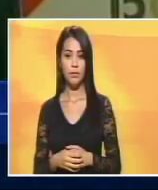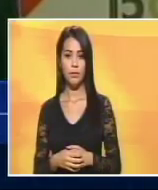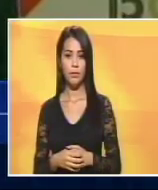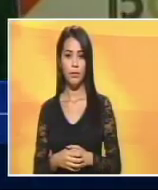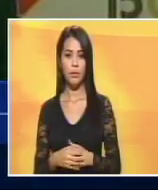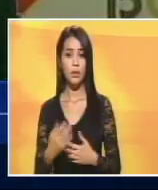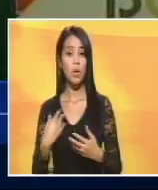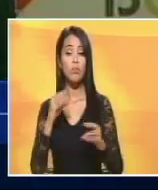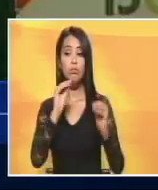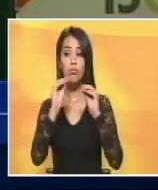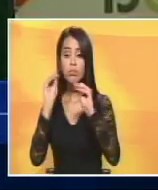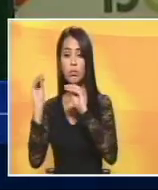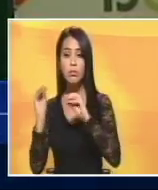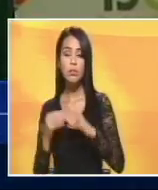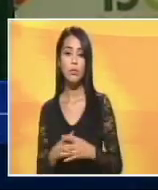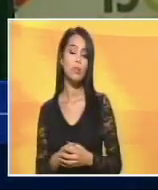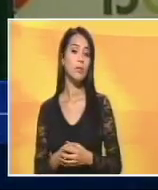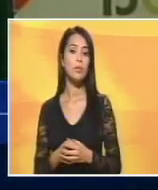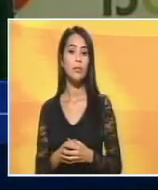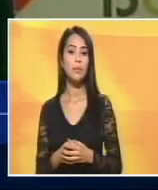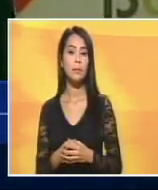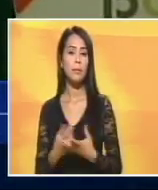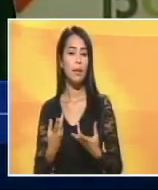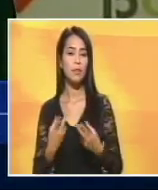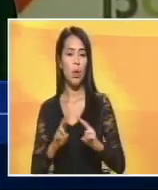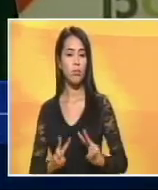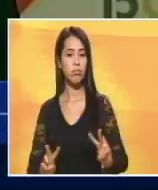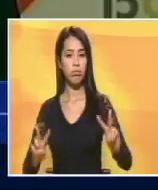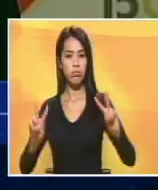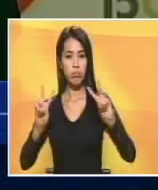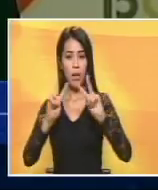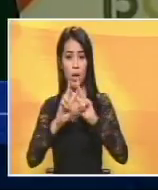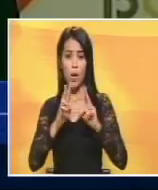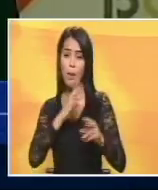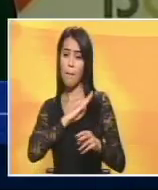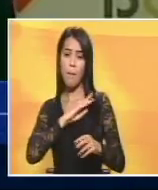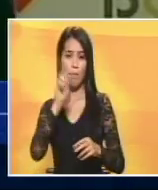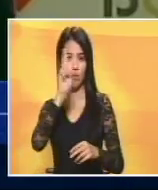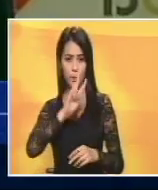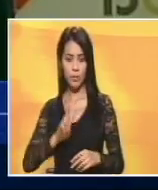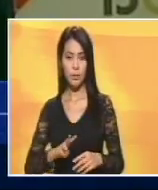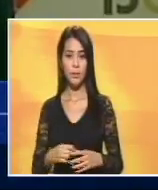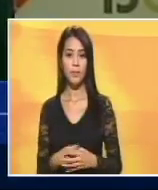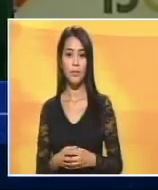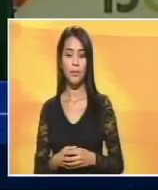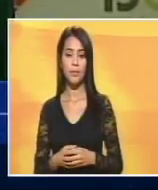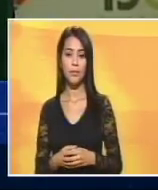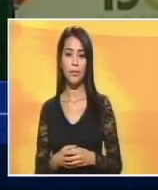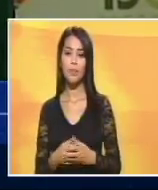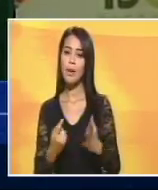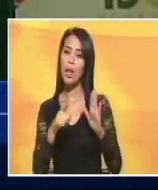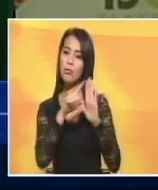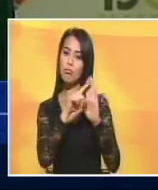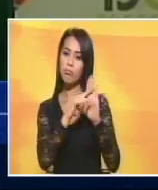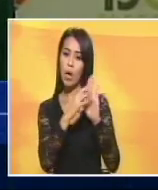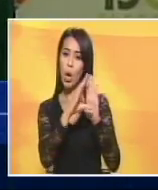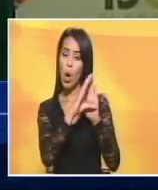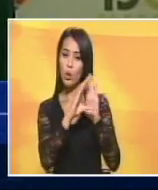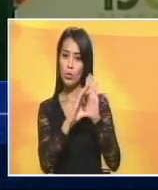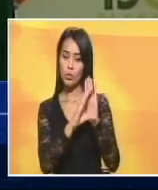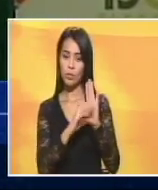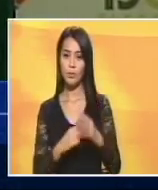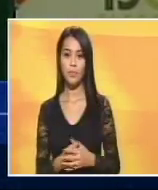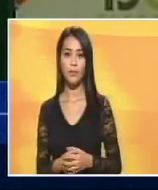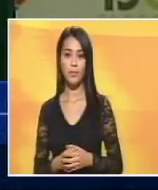fuimos convocados para esos altísimos valores del Estado venezolano, tal como está consagrado en nuestra Constitución